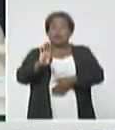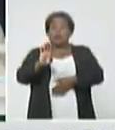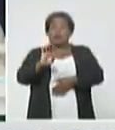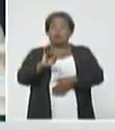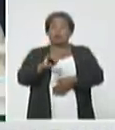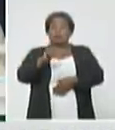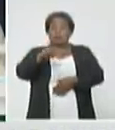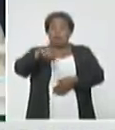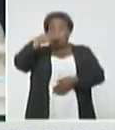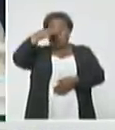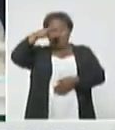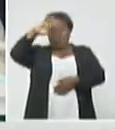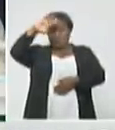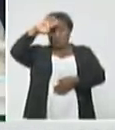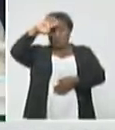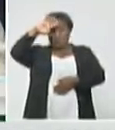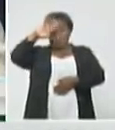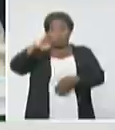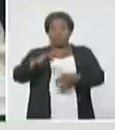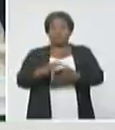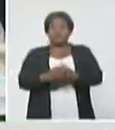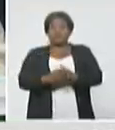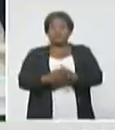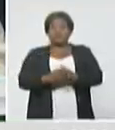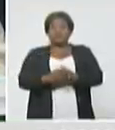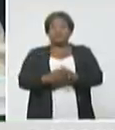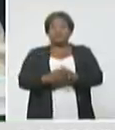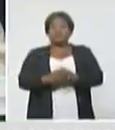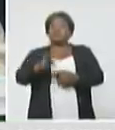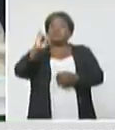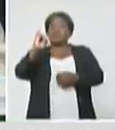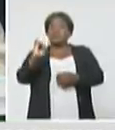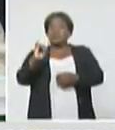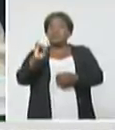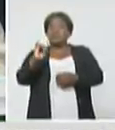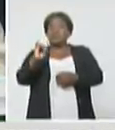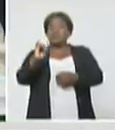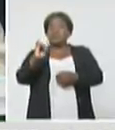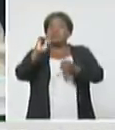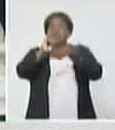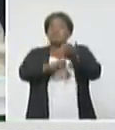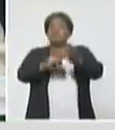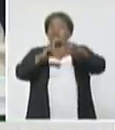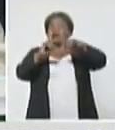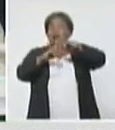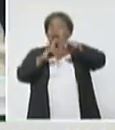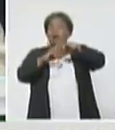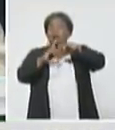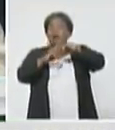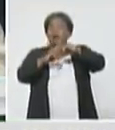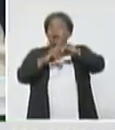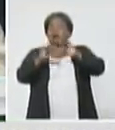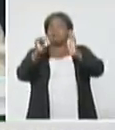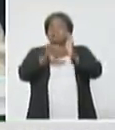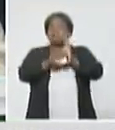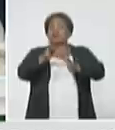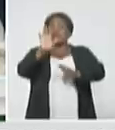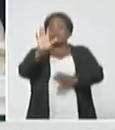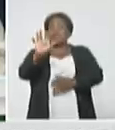país. El Instituto de Medicina Tropical Pedro Curí,